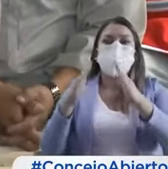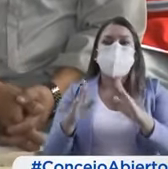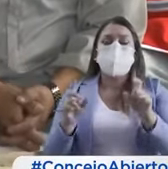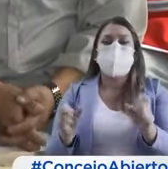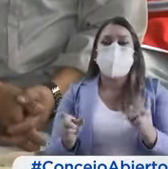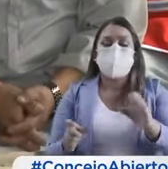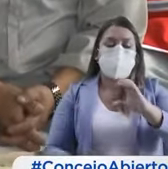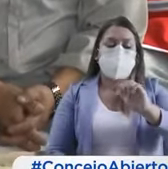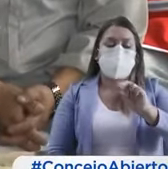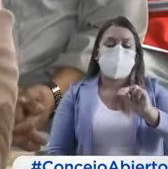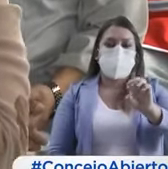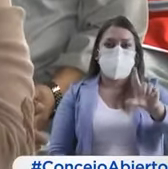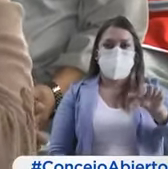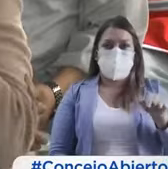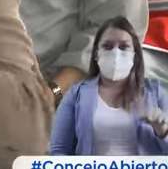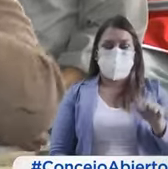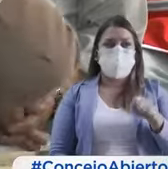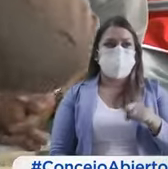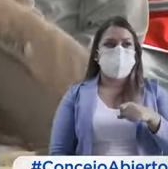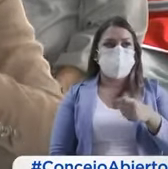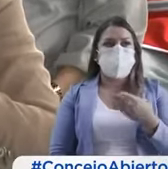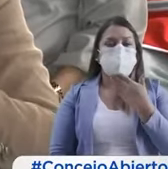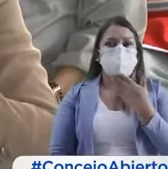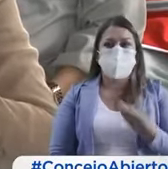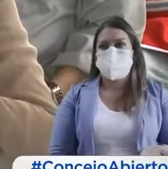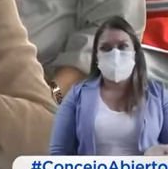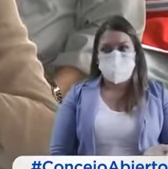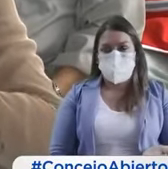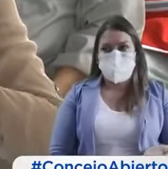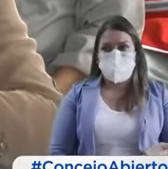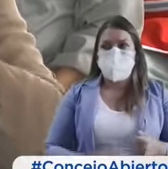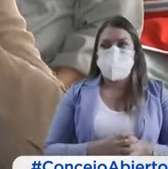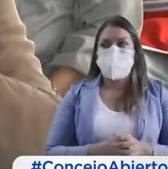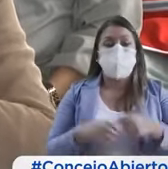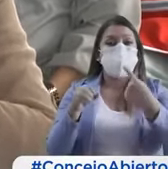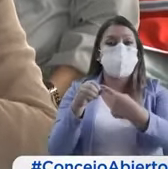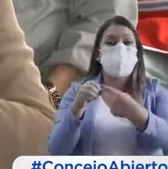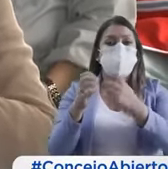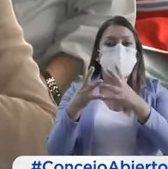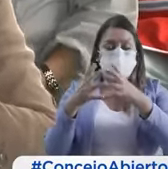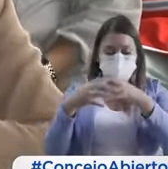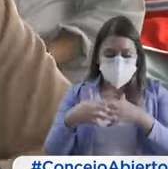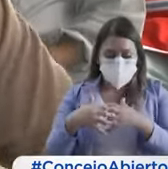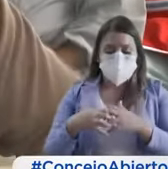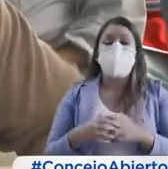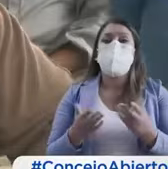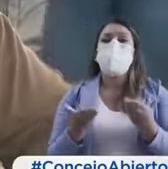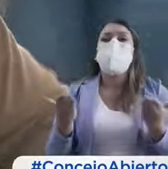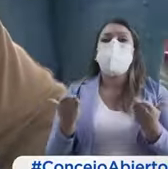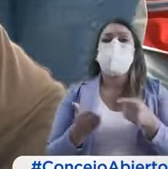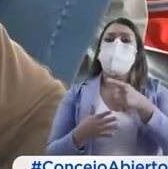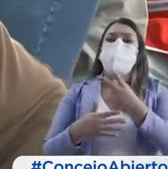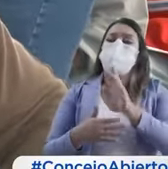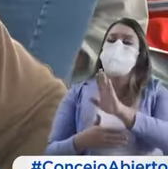a discrecionalidad. Quito se está hundiendo. Quito se está hundiendo. ¿Dónde está su hijo,